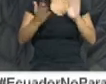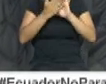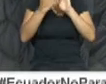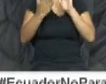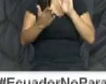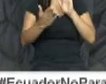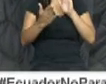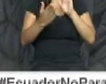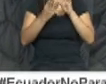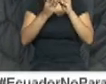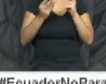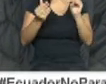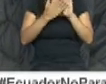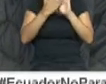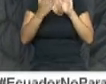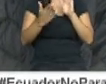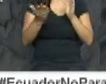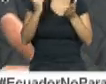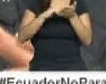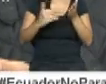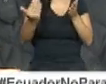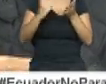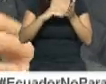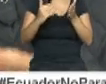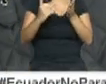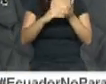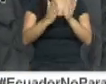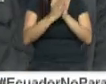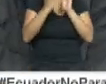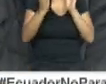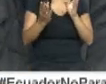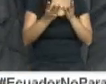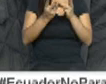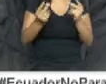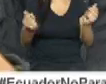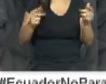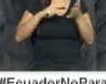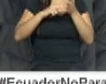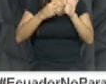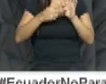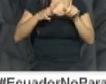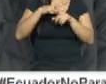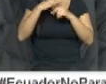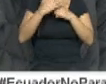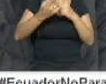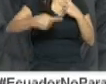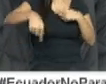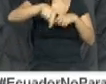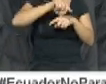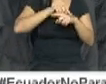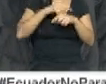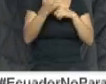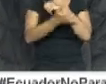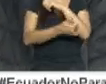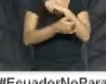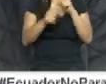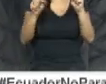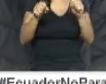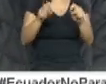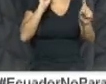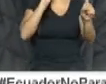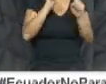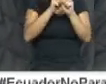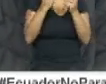desgaste y que de cierta manera puede llevar a un estado de situación de que la población básicamente quería un proceso de